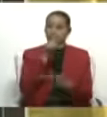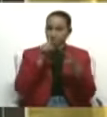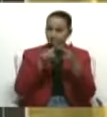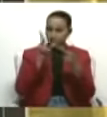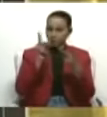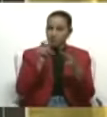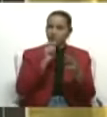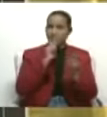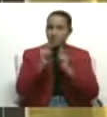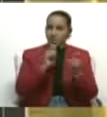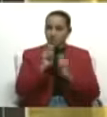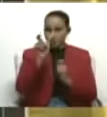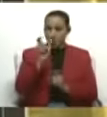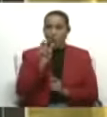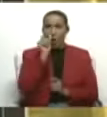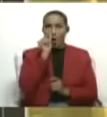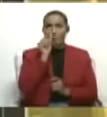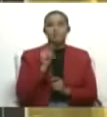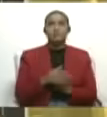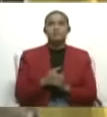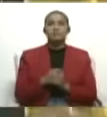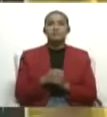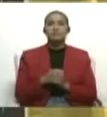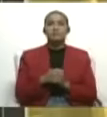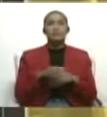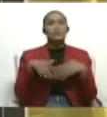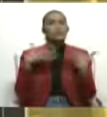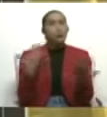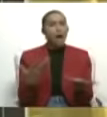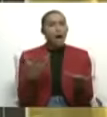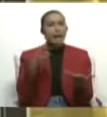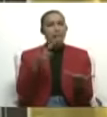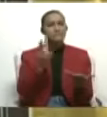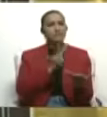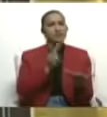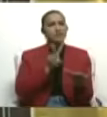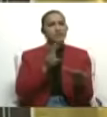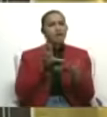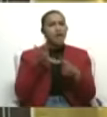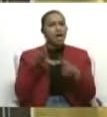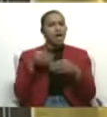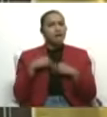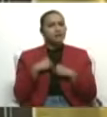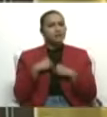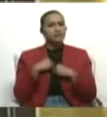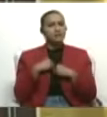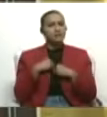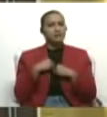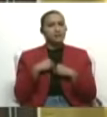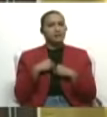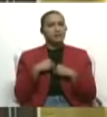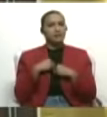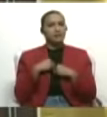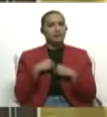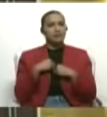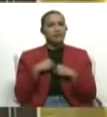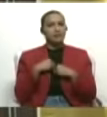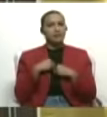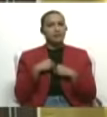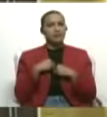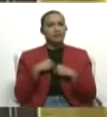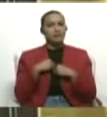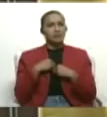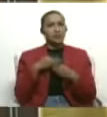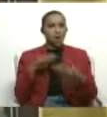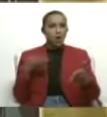¿cuáles pasos prácticos toma Venezuela contra los actos de Venezuela y o